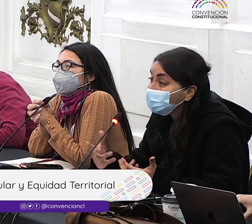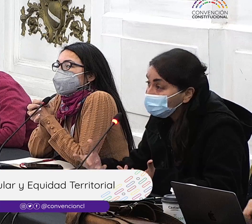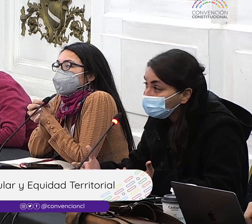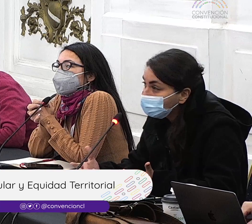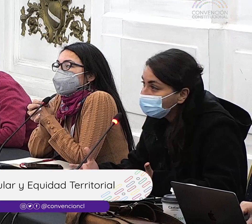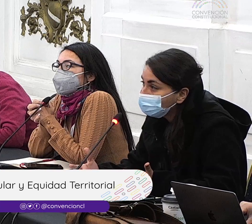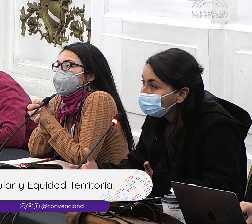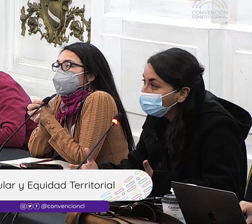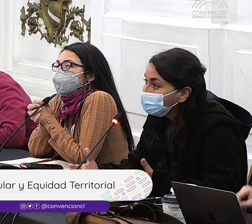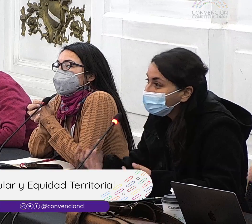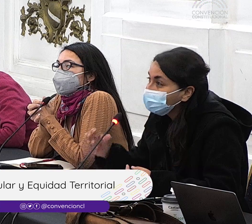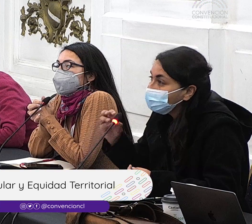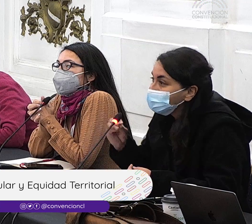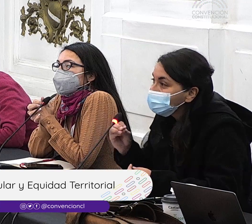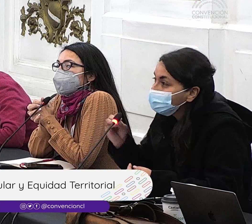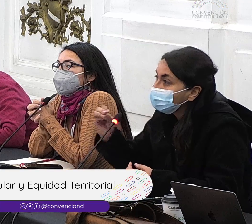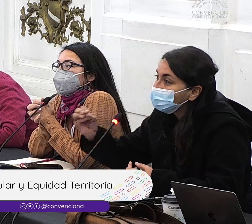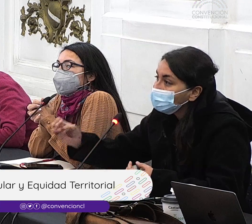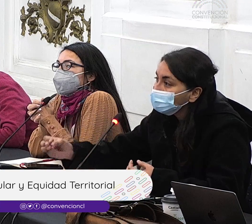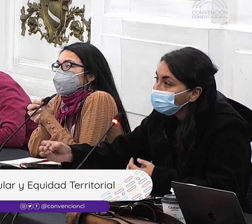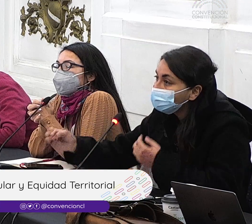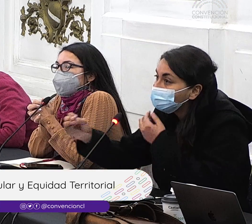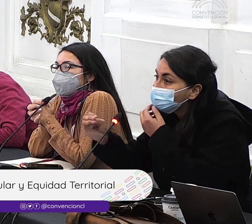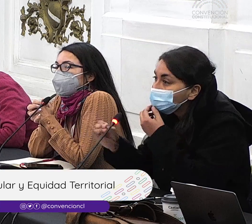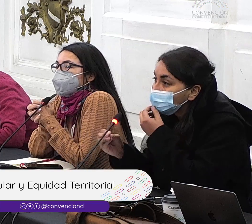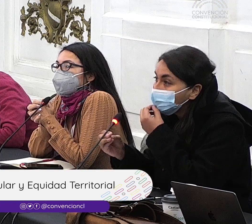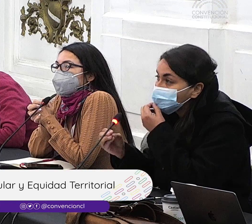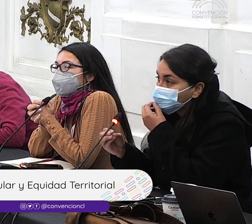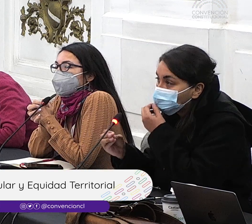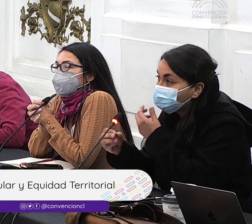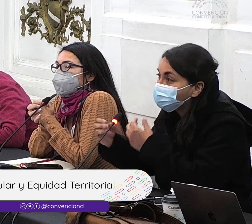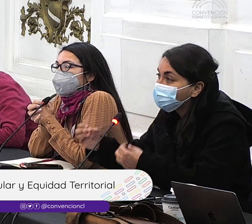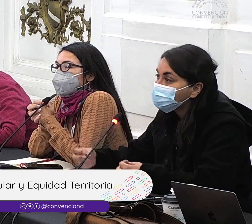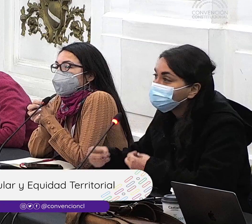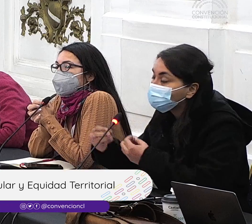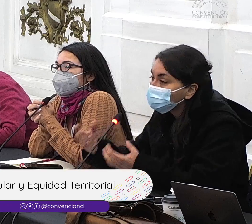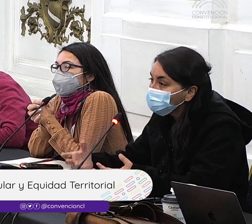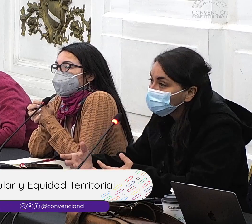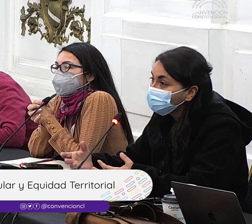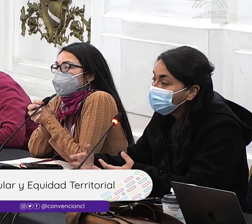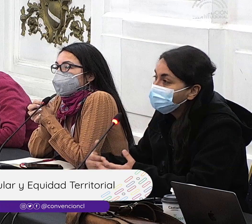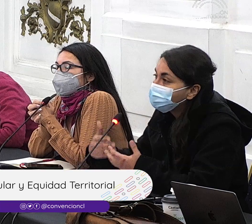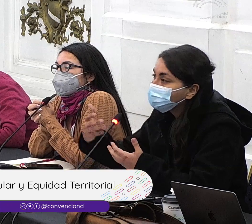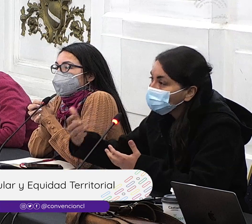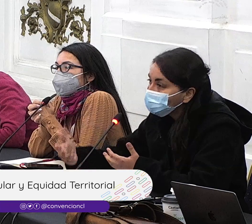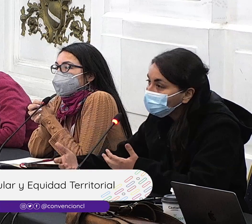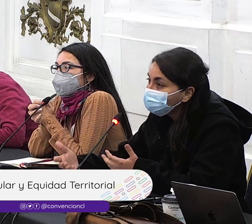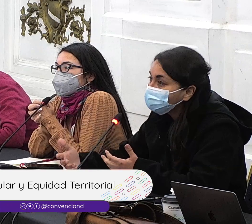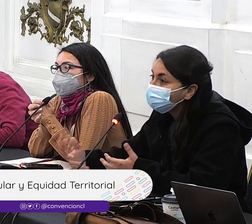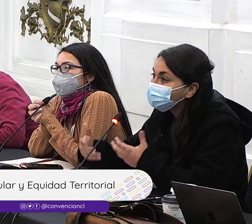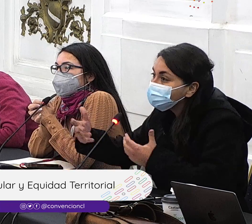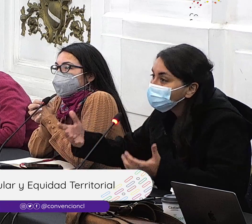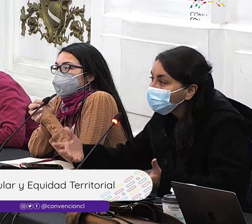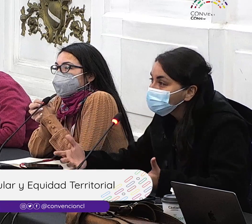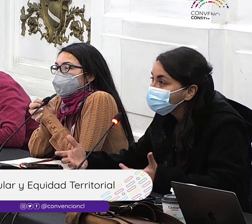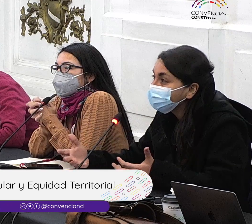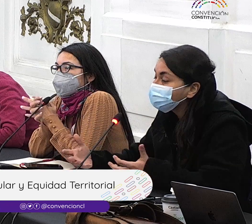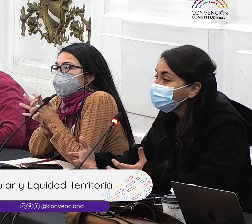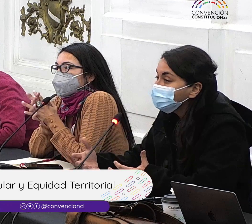nivel municipal, por ejemplo, experiencias de coordinación con municipios que puedan poner a disposición